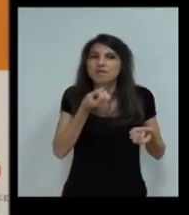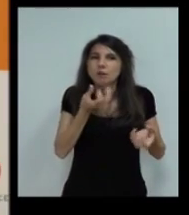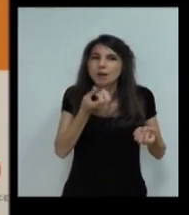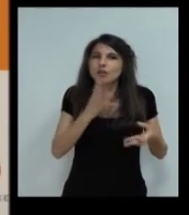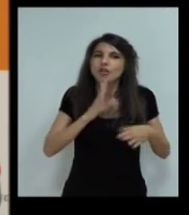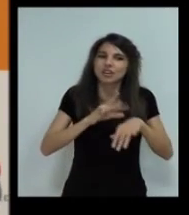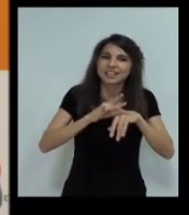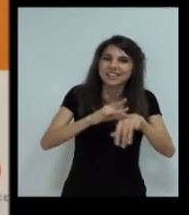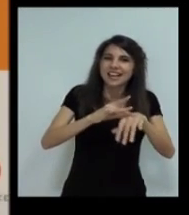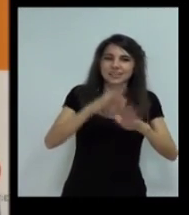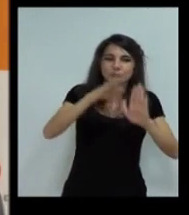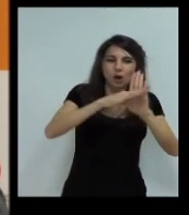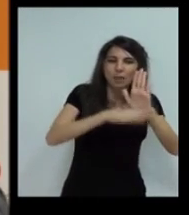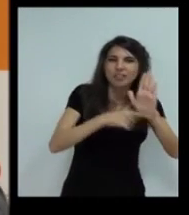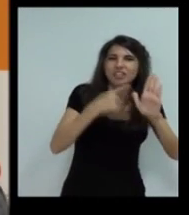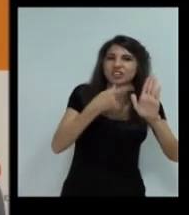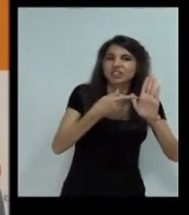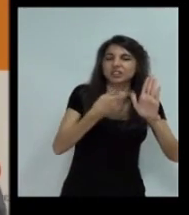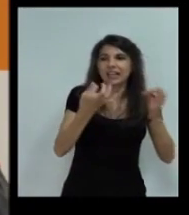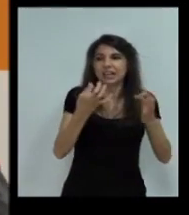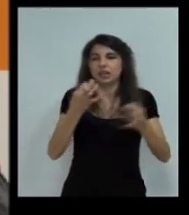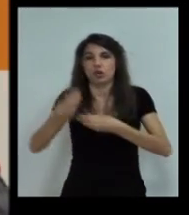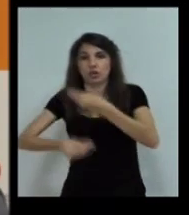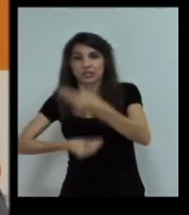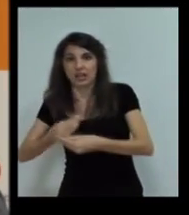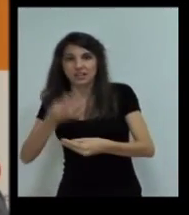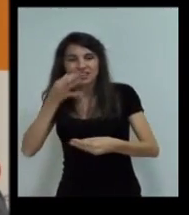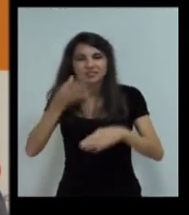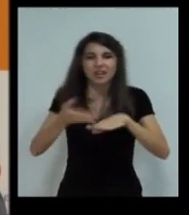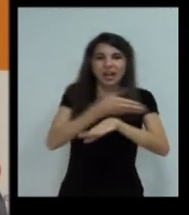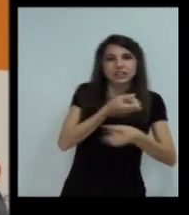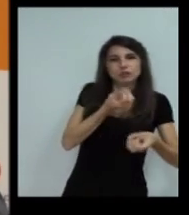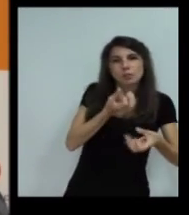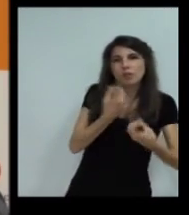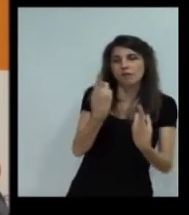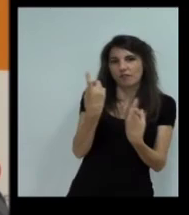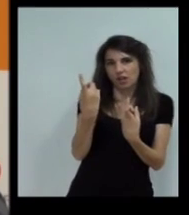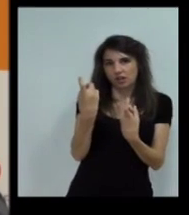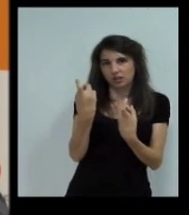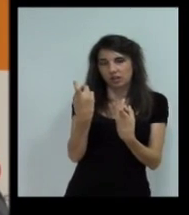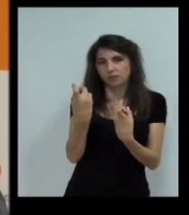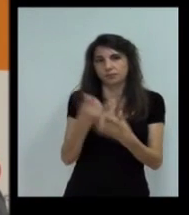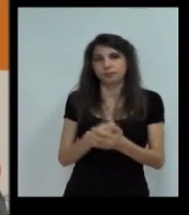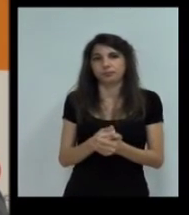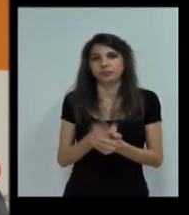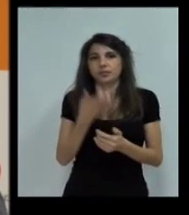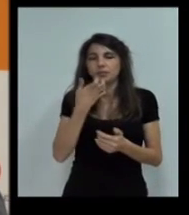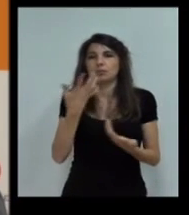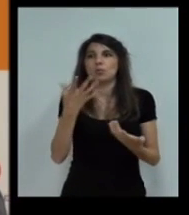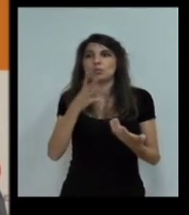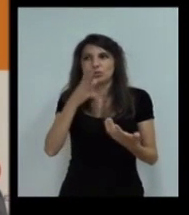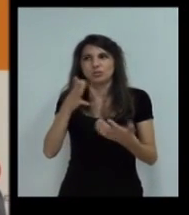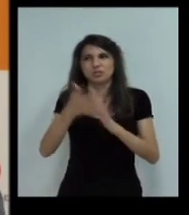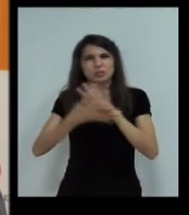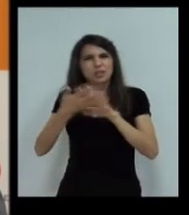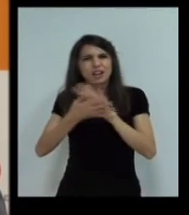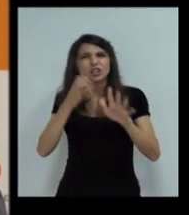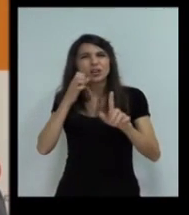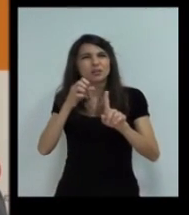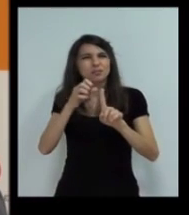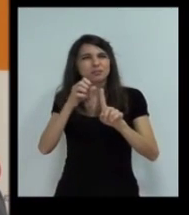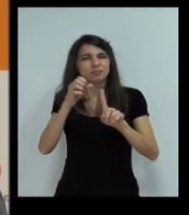que del hecho en sí cuando ocurre, porque pues como decíamos, por ejemplo, como Mediaset estaba comentando, que prácticamente todo el prime time estaba